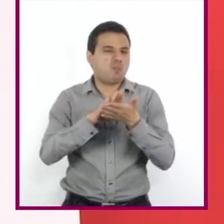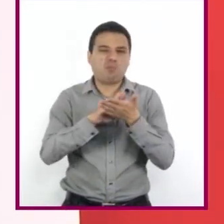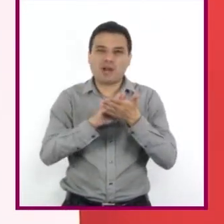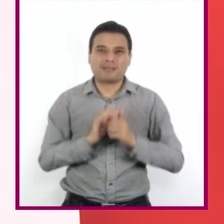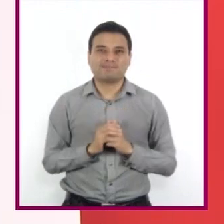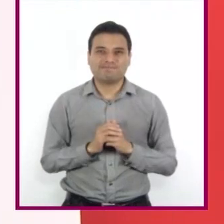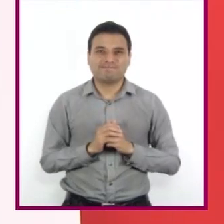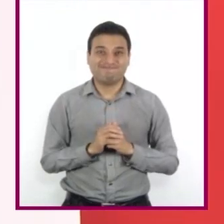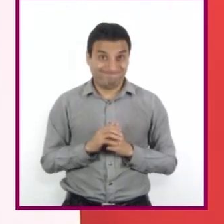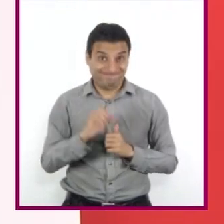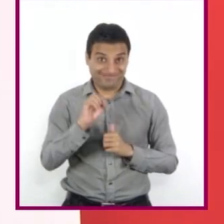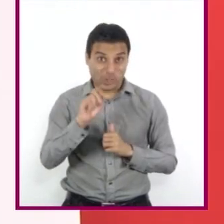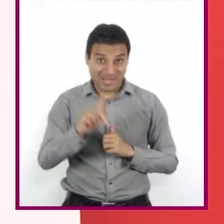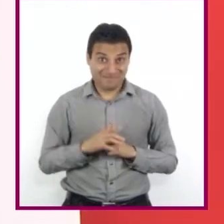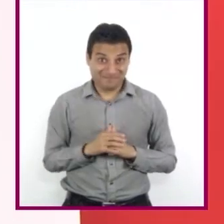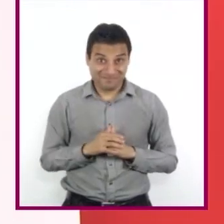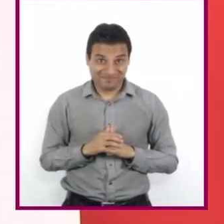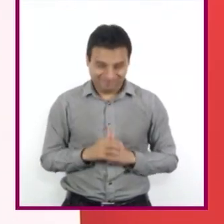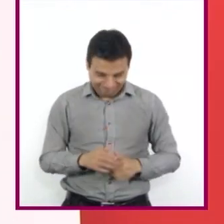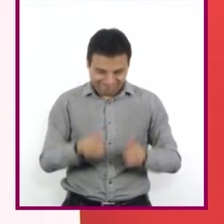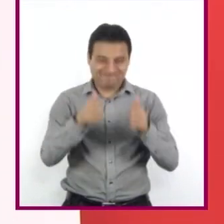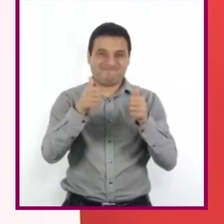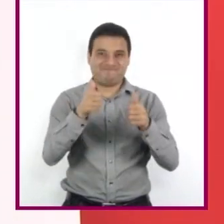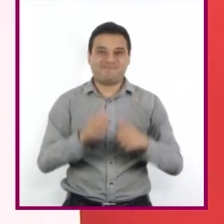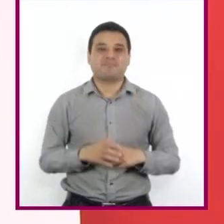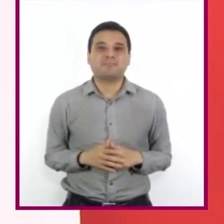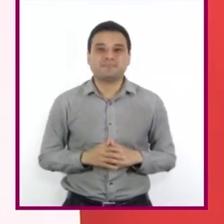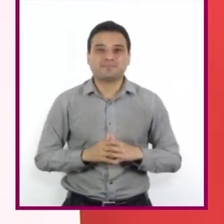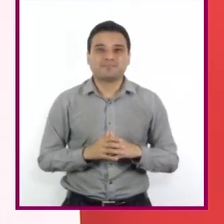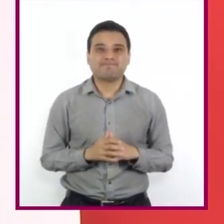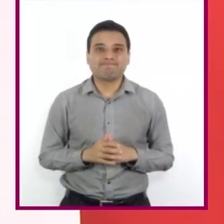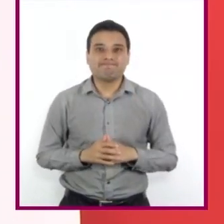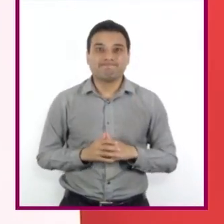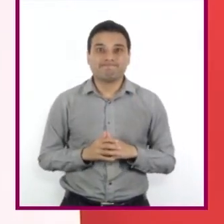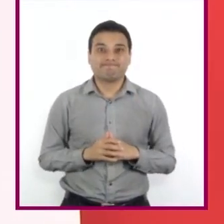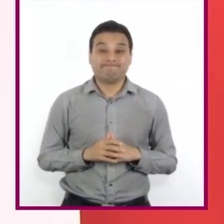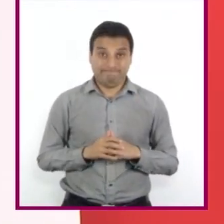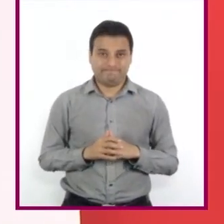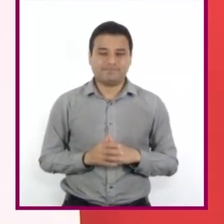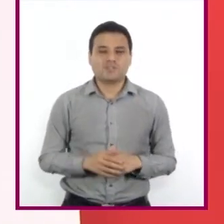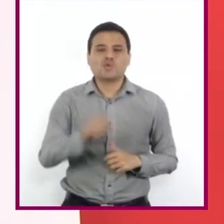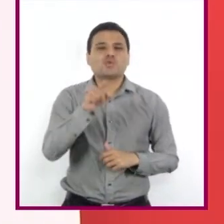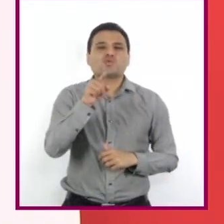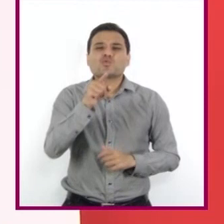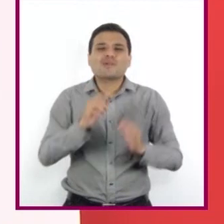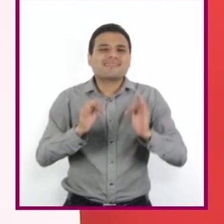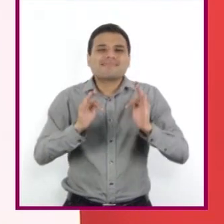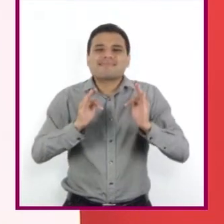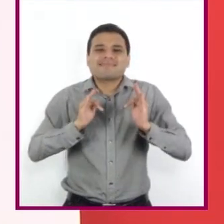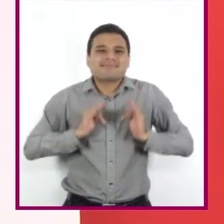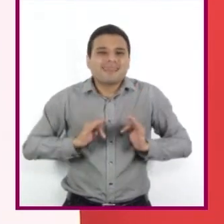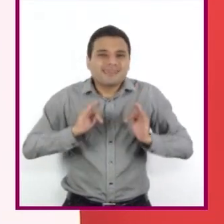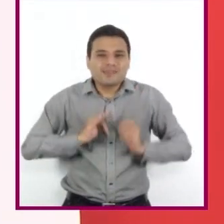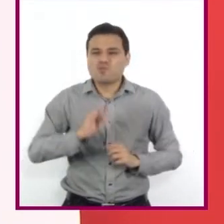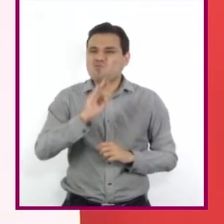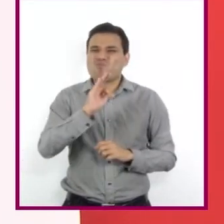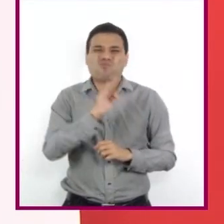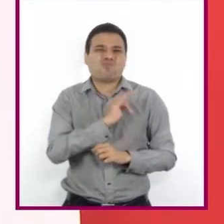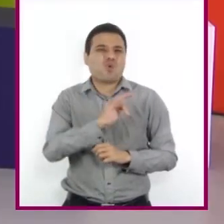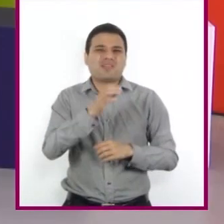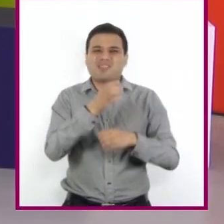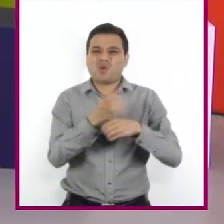las devolveremos al lugar de donde las tomamos. Así que no se preocupen y ocupen cualquier objeto